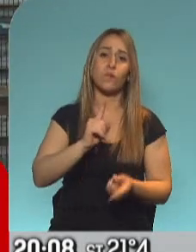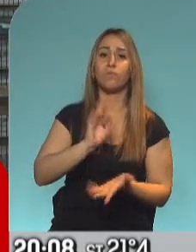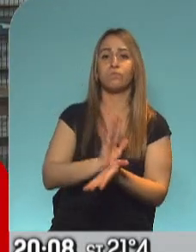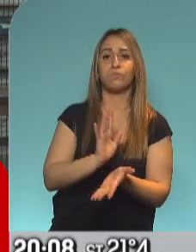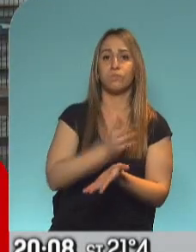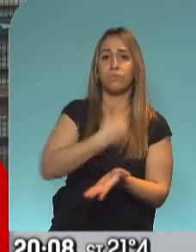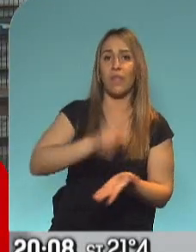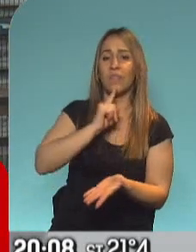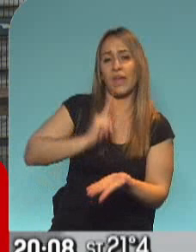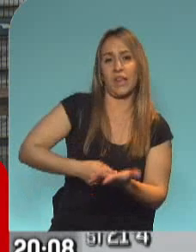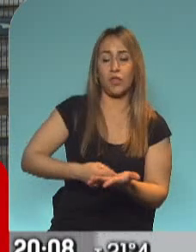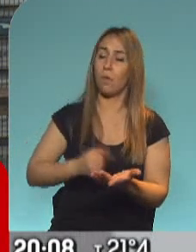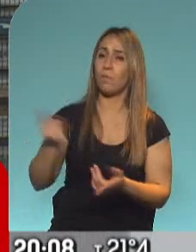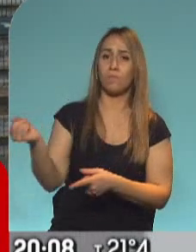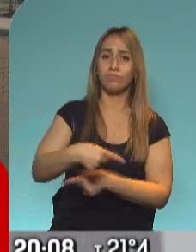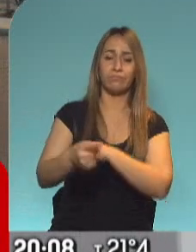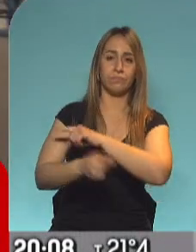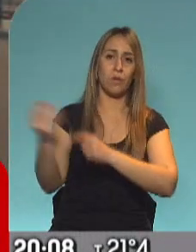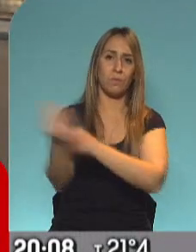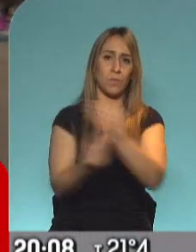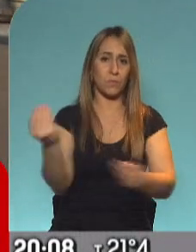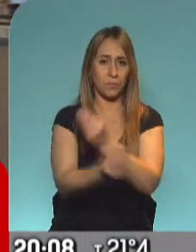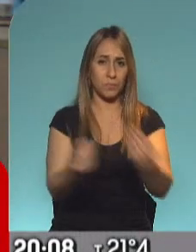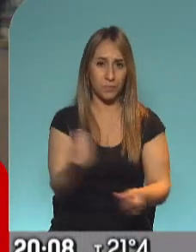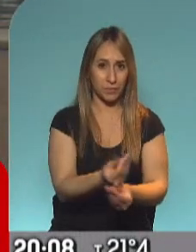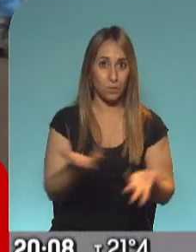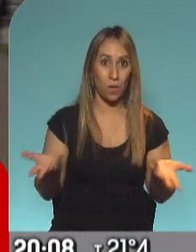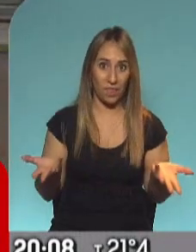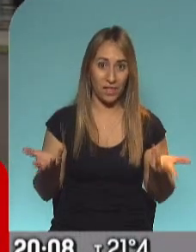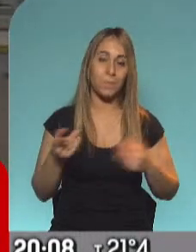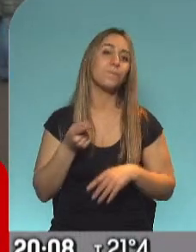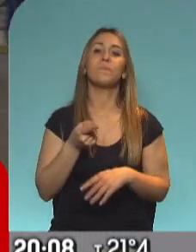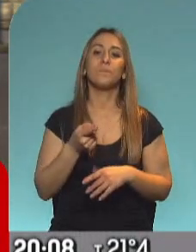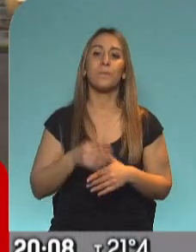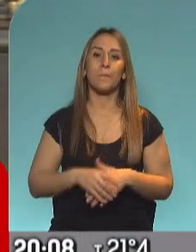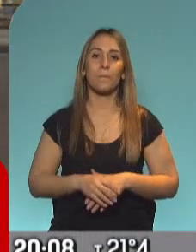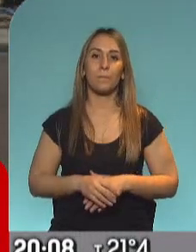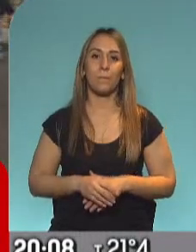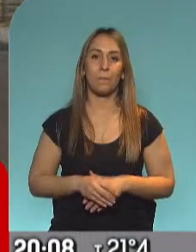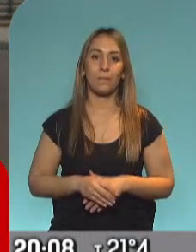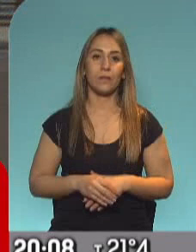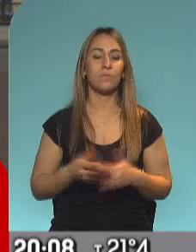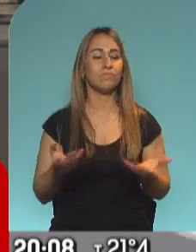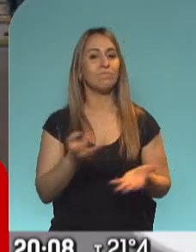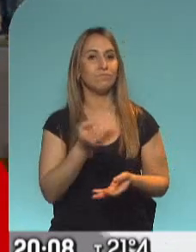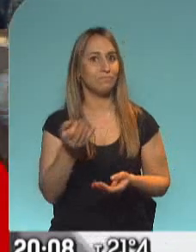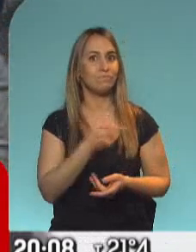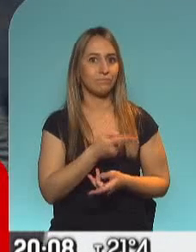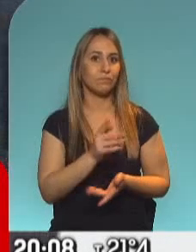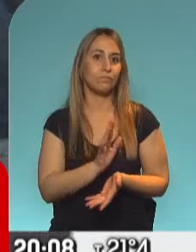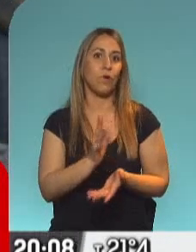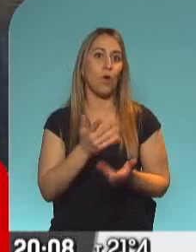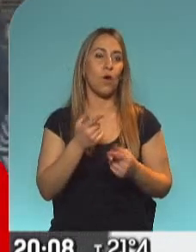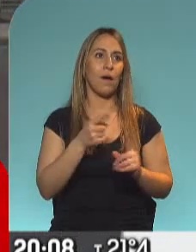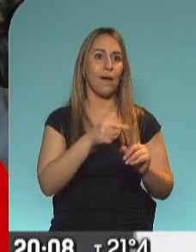es decir, el efecto dominó sería inverso, ¿no? Por lo menos dejaría abierta esa posibilidad. Dejaría abierta la posibilidad, es cierto. No la aseguraría,